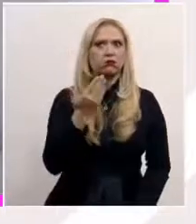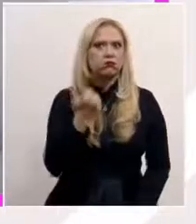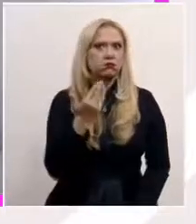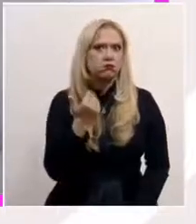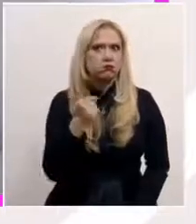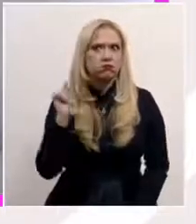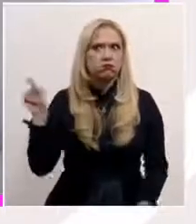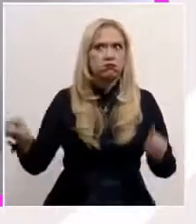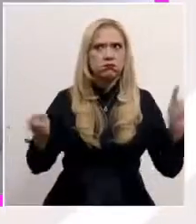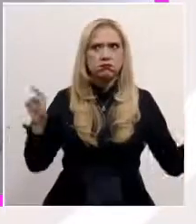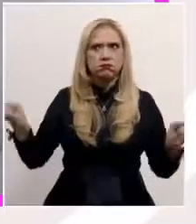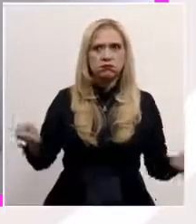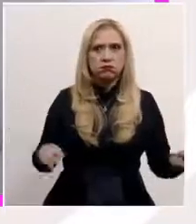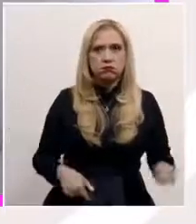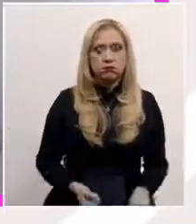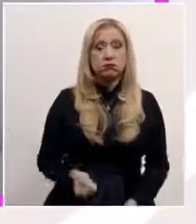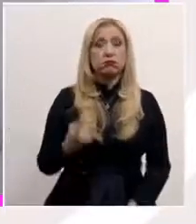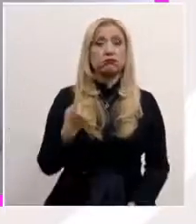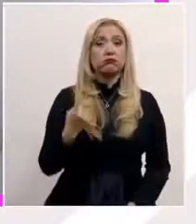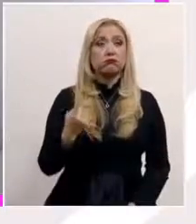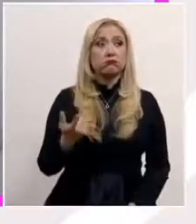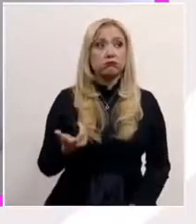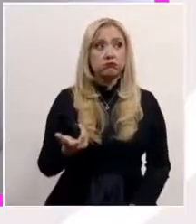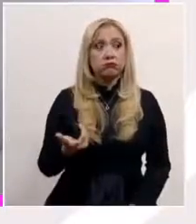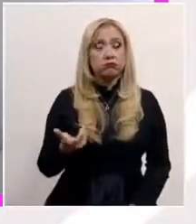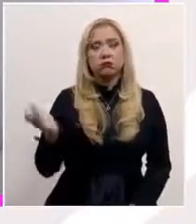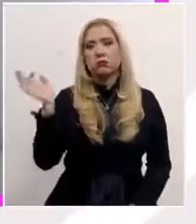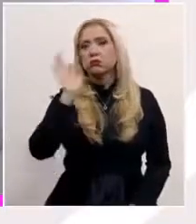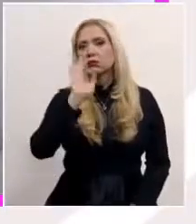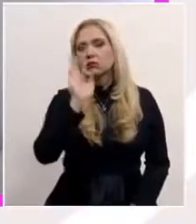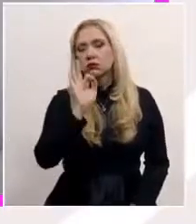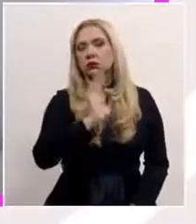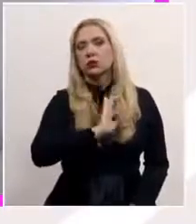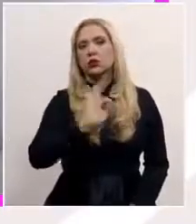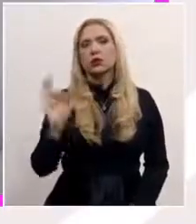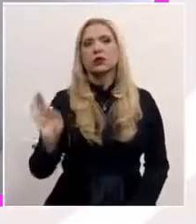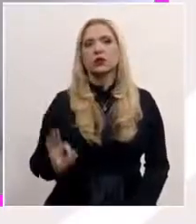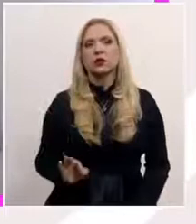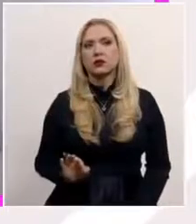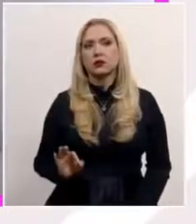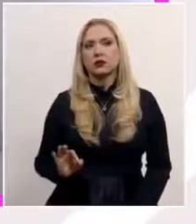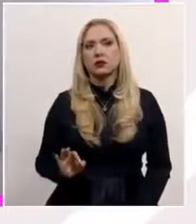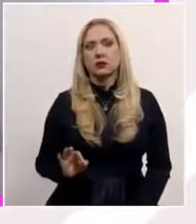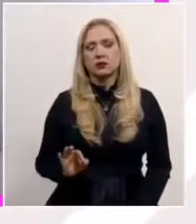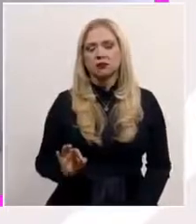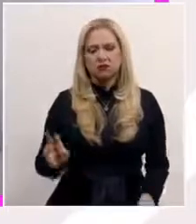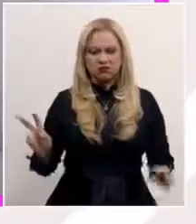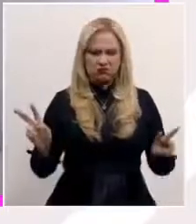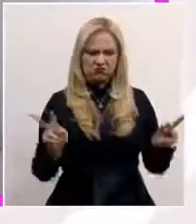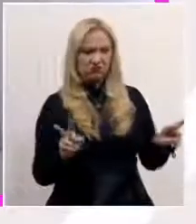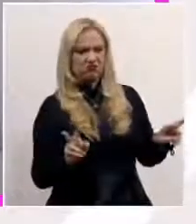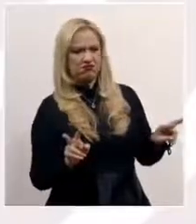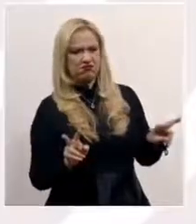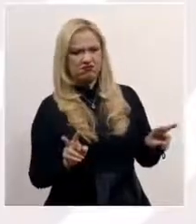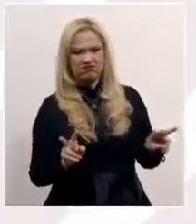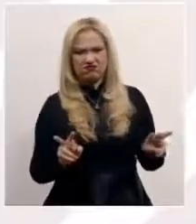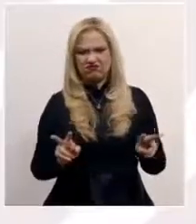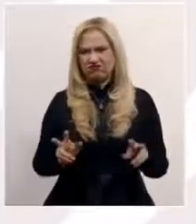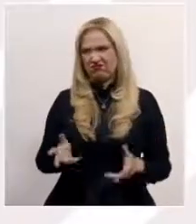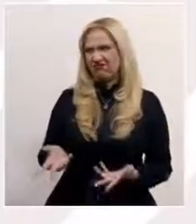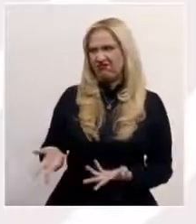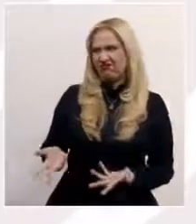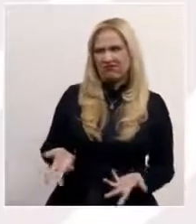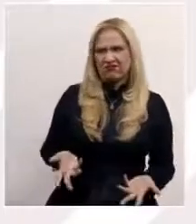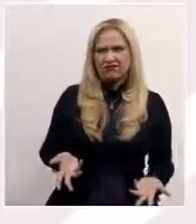espacios, creo que tiene un impacto muy, muy fuerte, ¿no? No